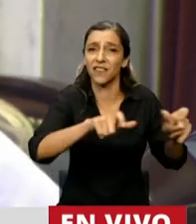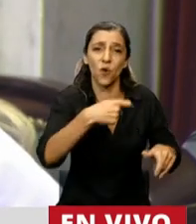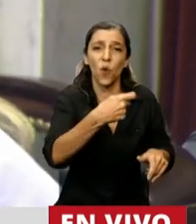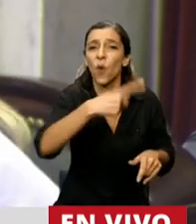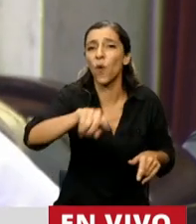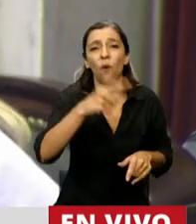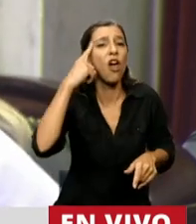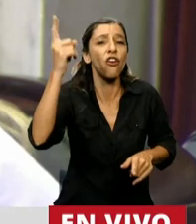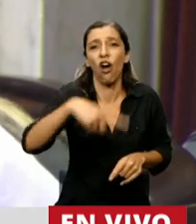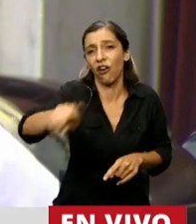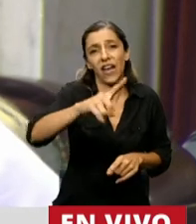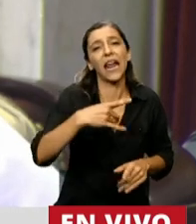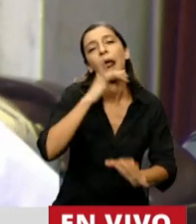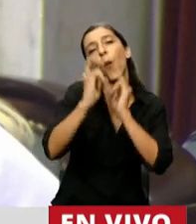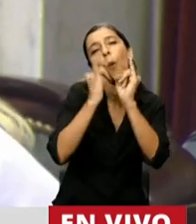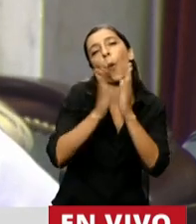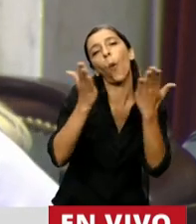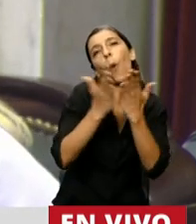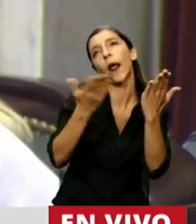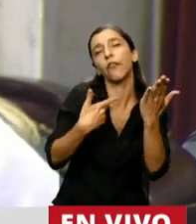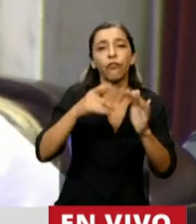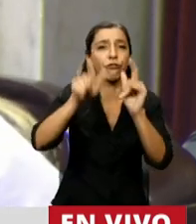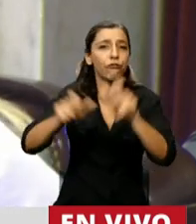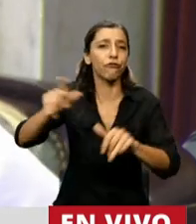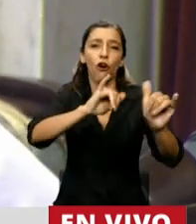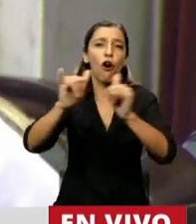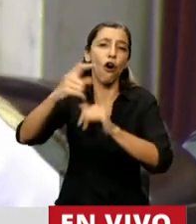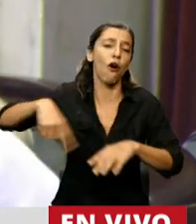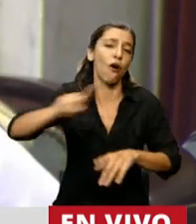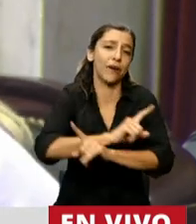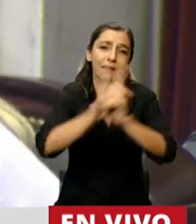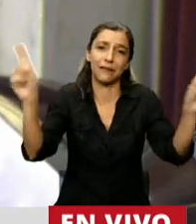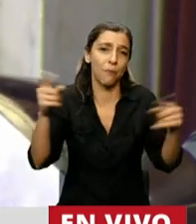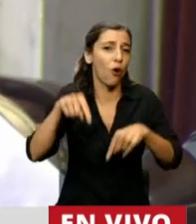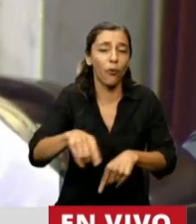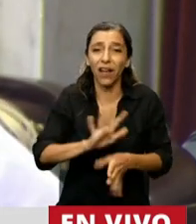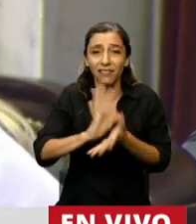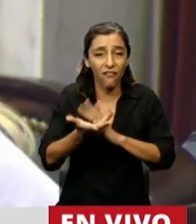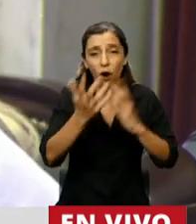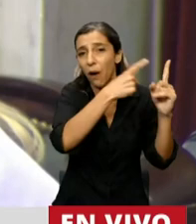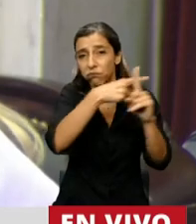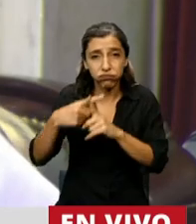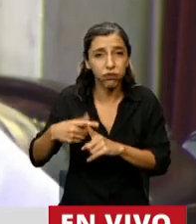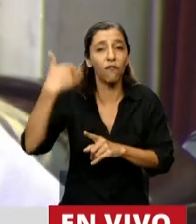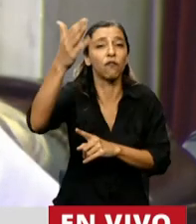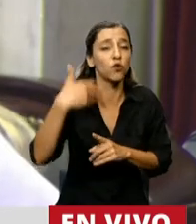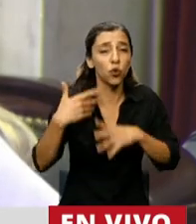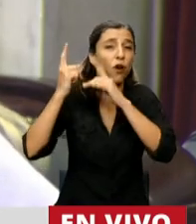peor es que los jóvenes tampoco van a creerse el cuento de que este va a ser un modelo sostenible y prometedor y entonces